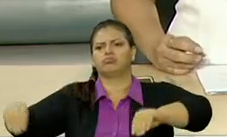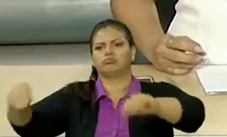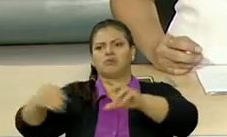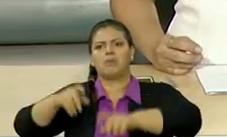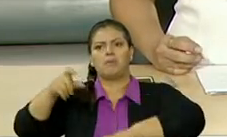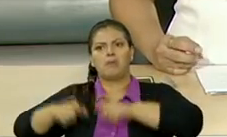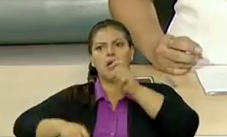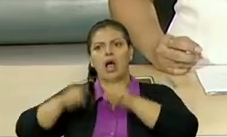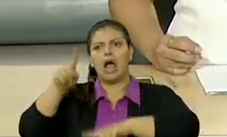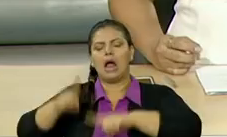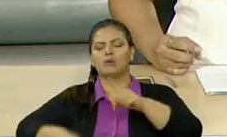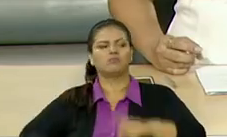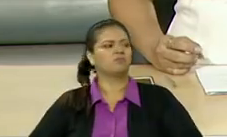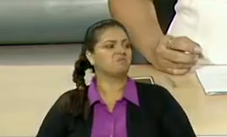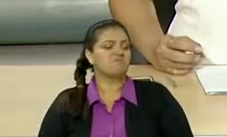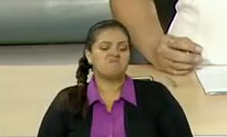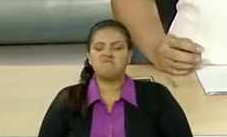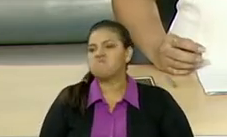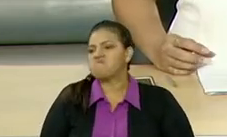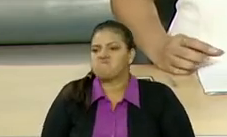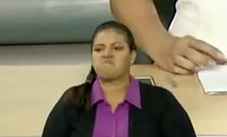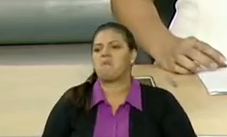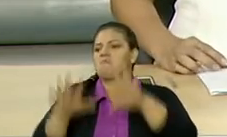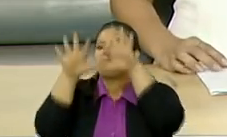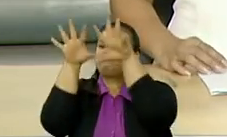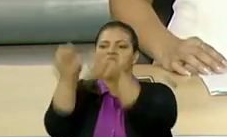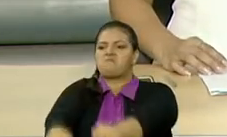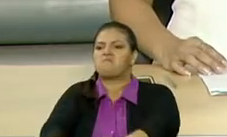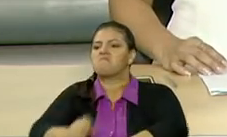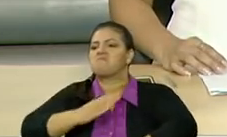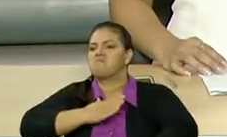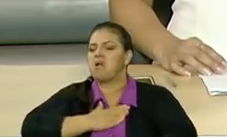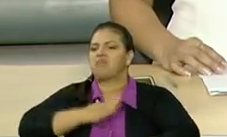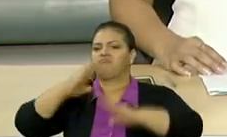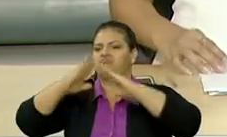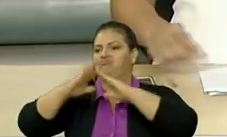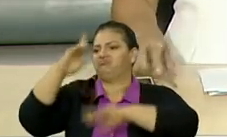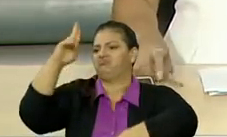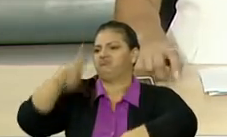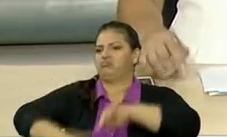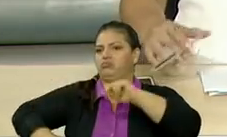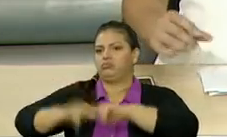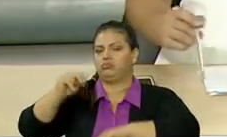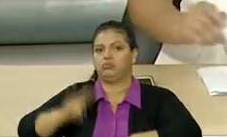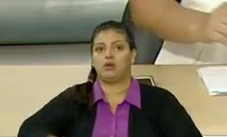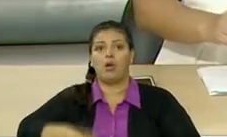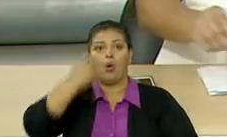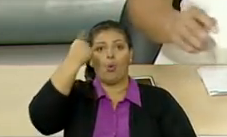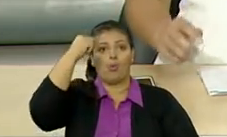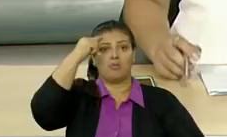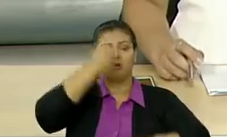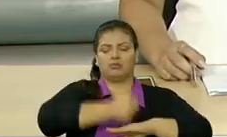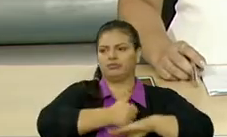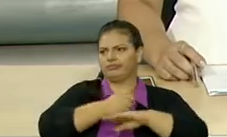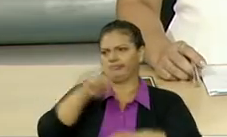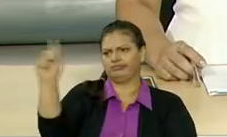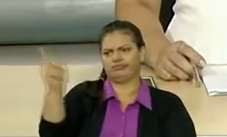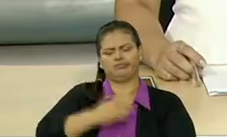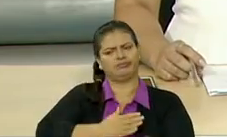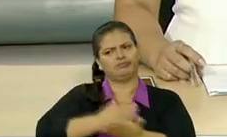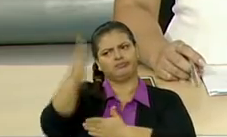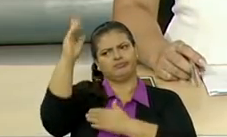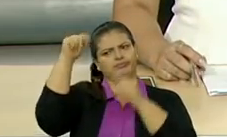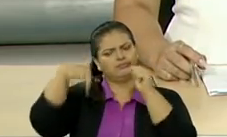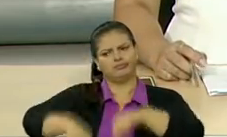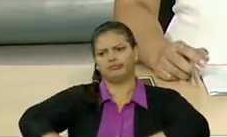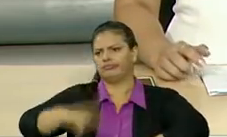Asentamientos Irregulares, pertenece al Patronato de Cárceles Penitenciarias. Ellos piden al gobierno otra opción para construir sus